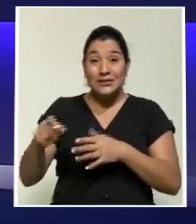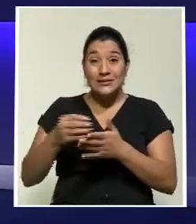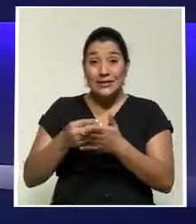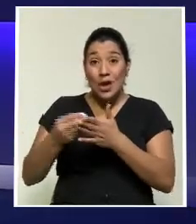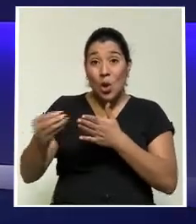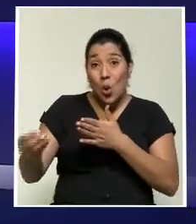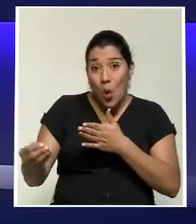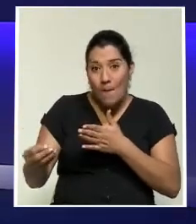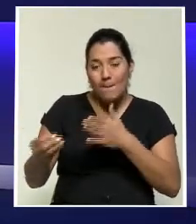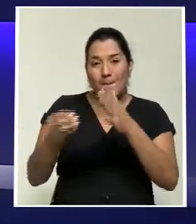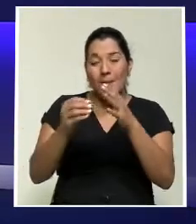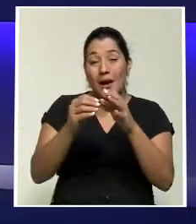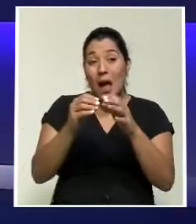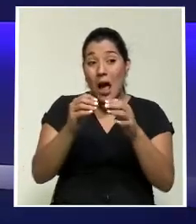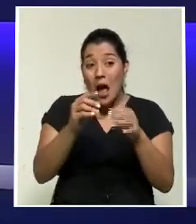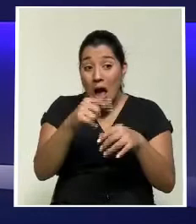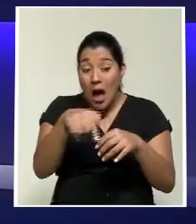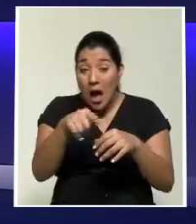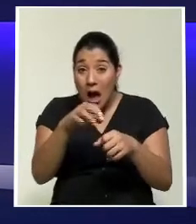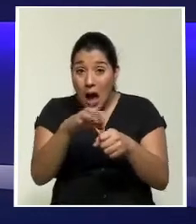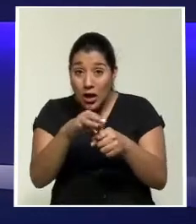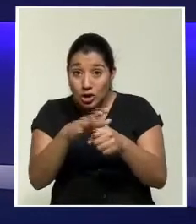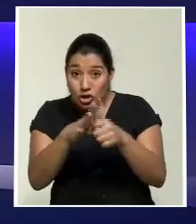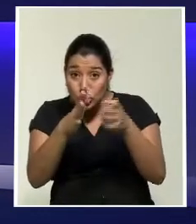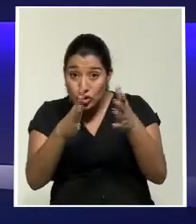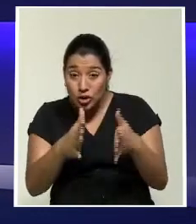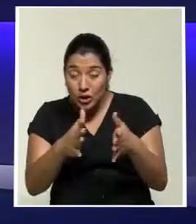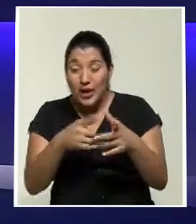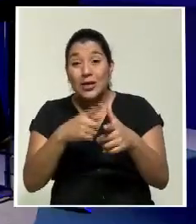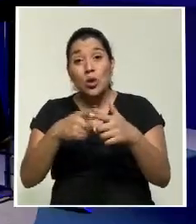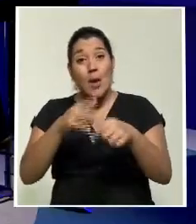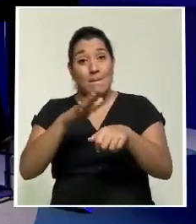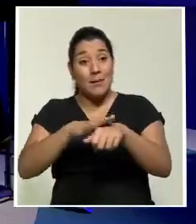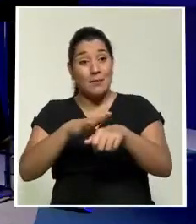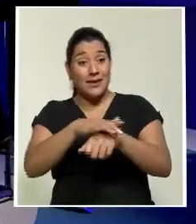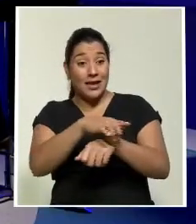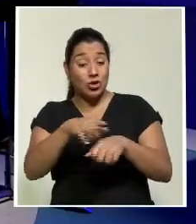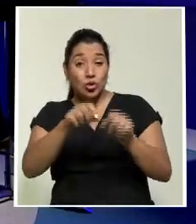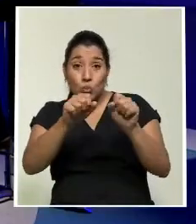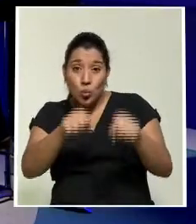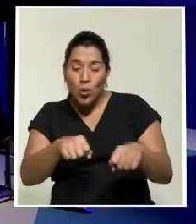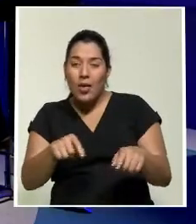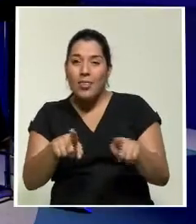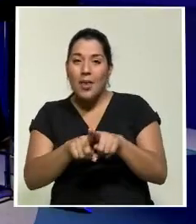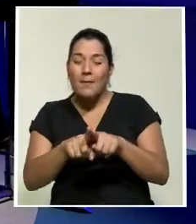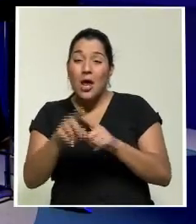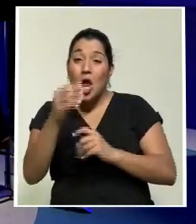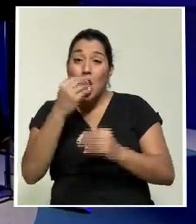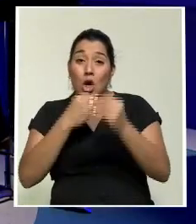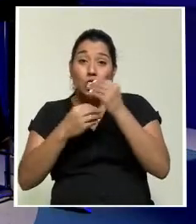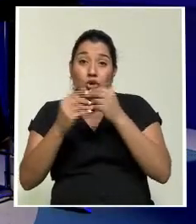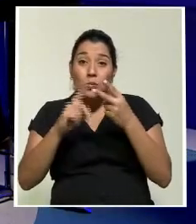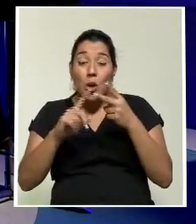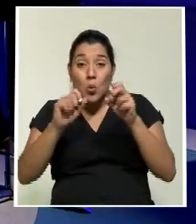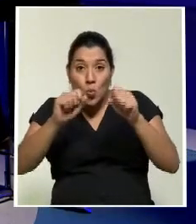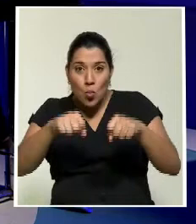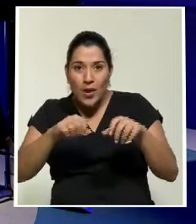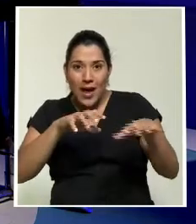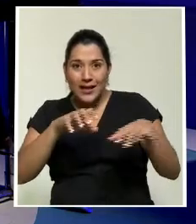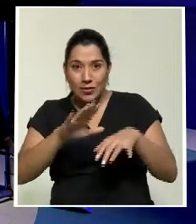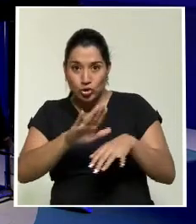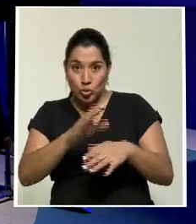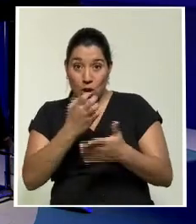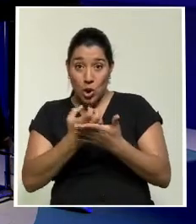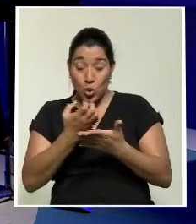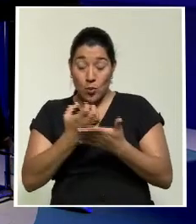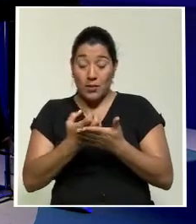a organizaciones de productores permiten que ellos y ellas también puedan consumir y activar sus economías